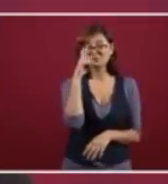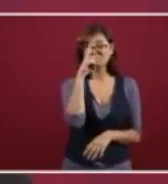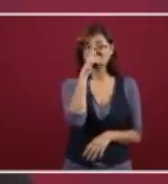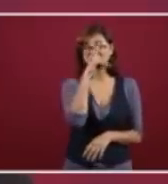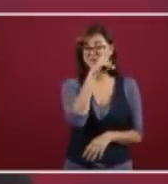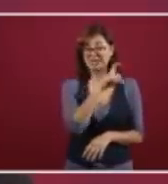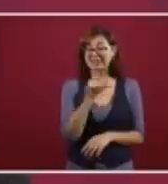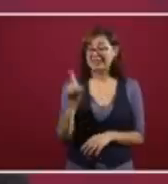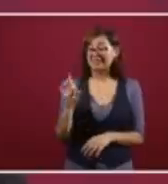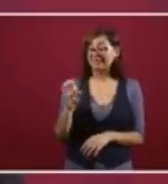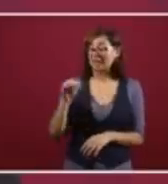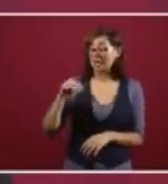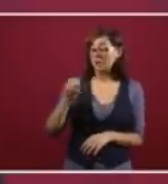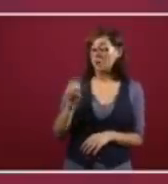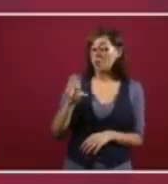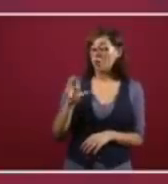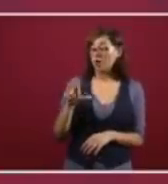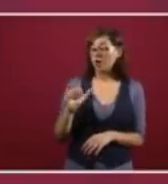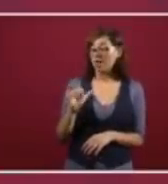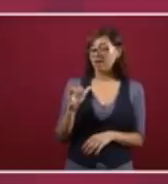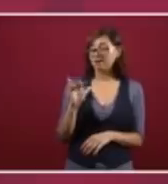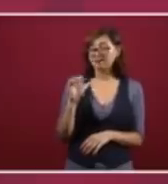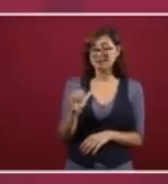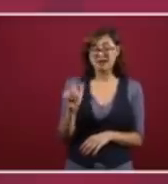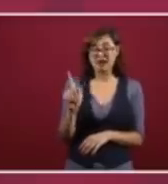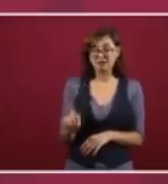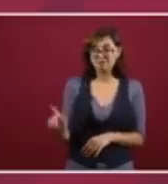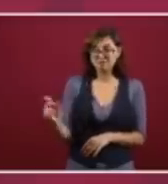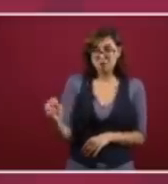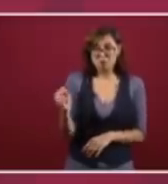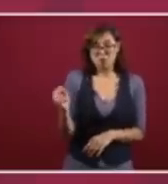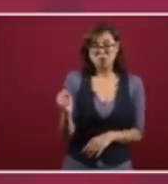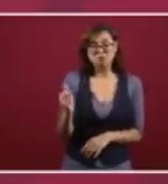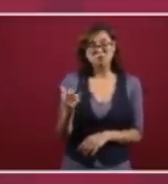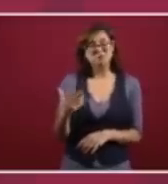la democracia, pero es el mejor sistema